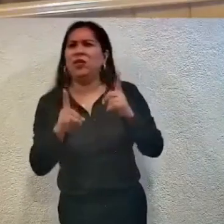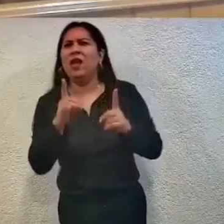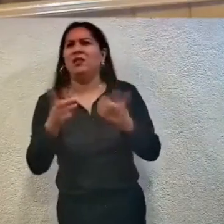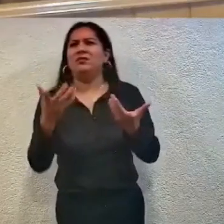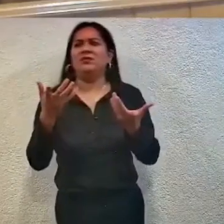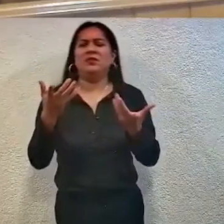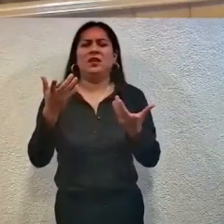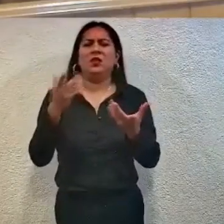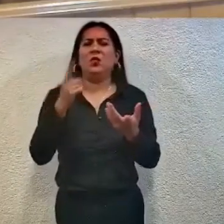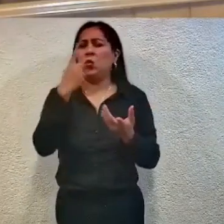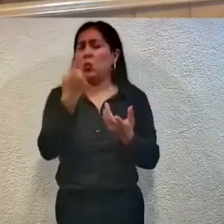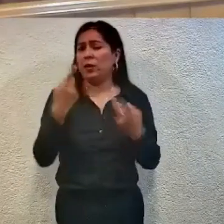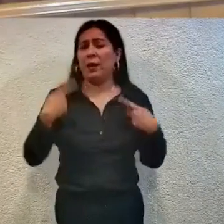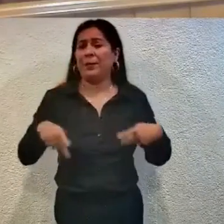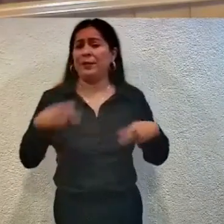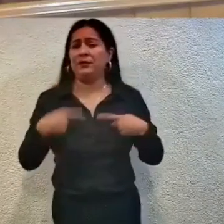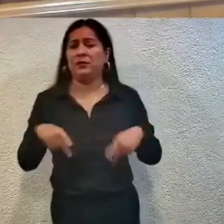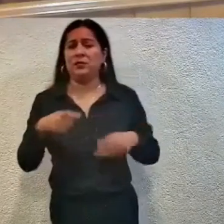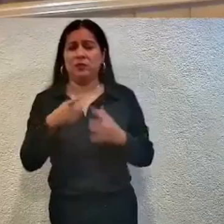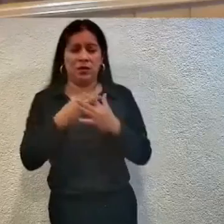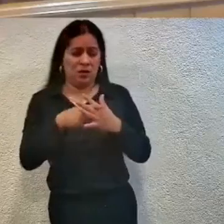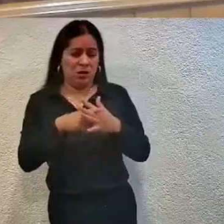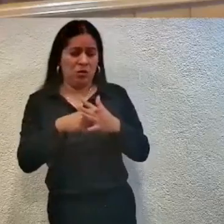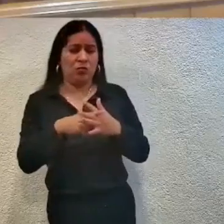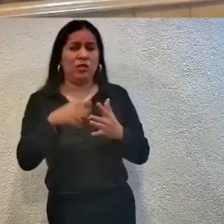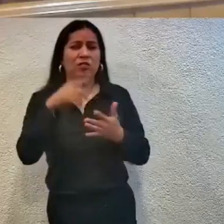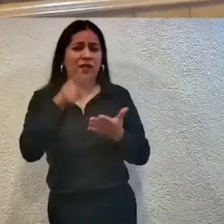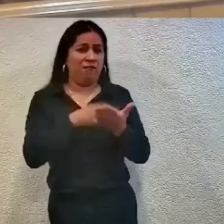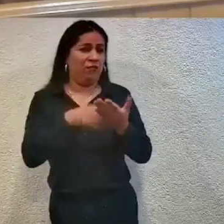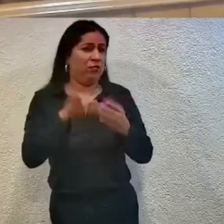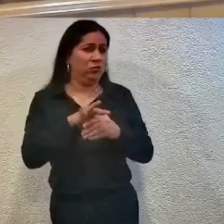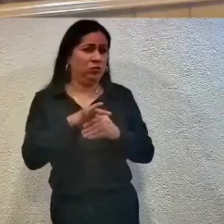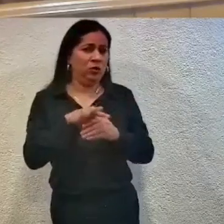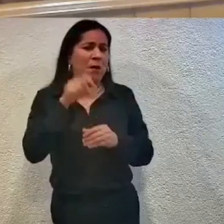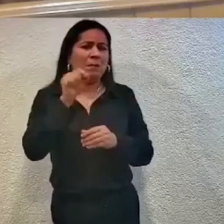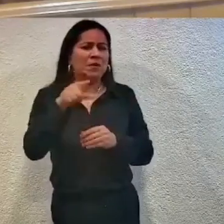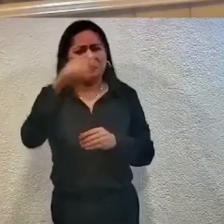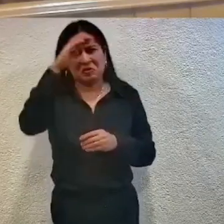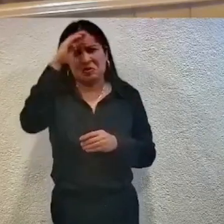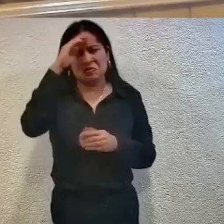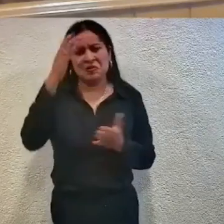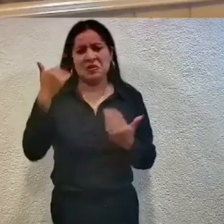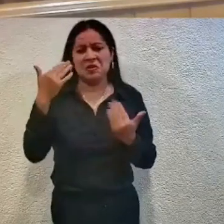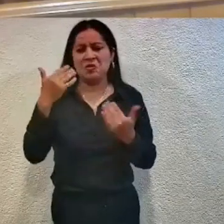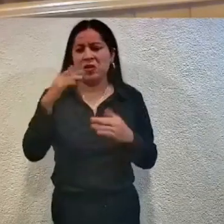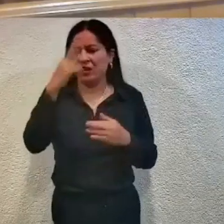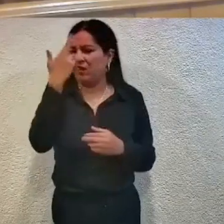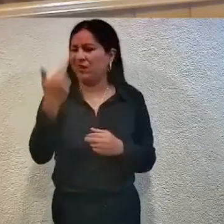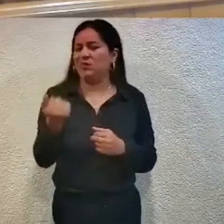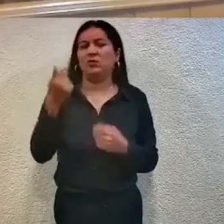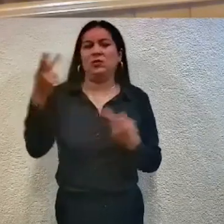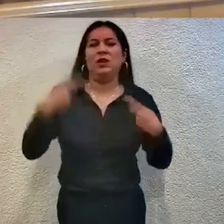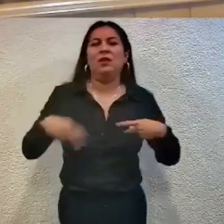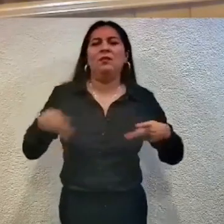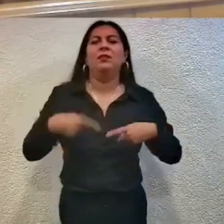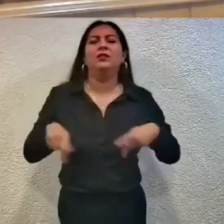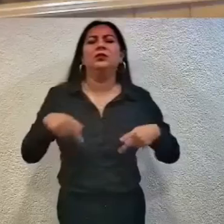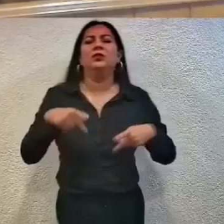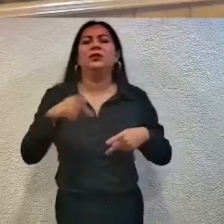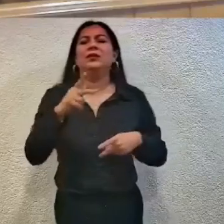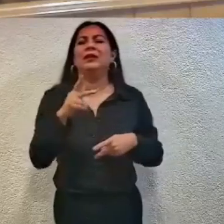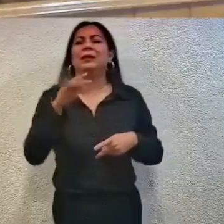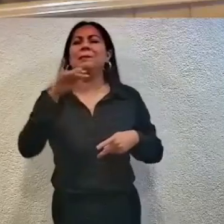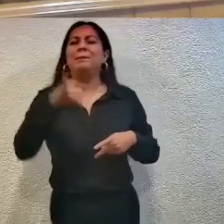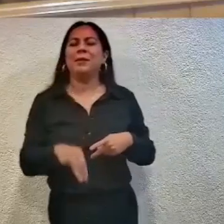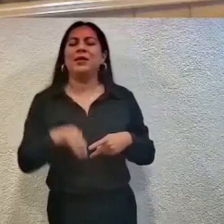incidentes, donde consta la intervención indebida de una persona en el conteo de votos. Asimismo, se considera que no le asiste la razón